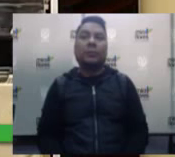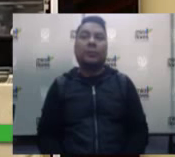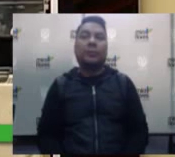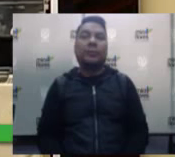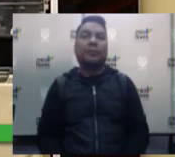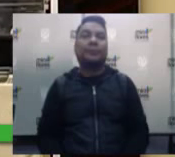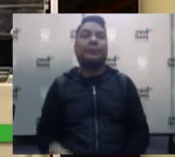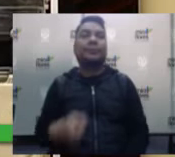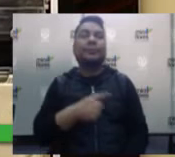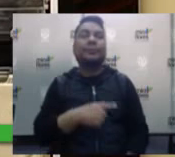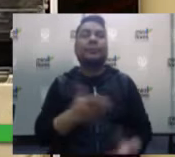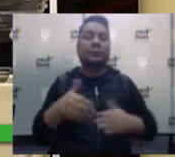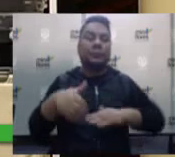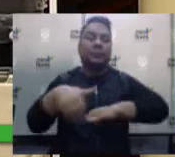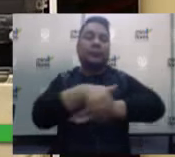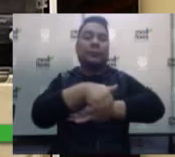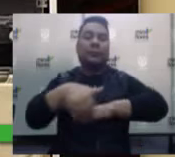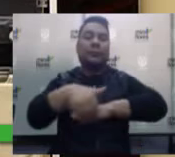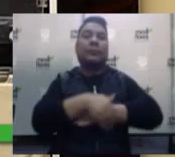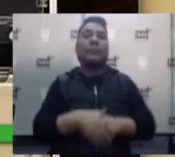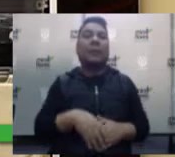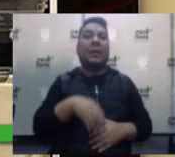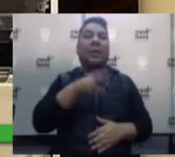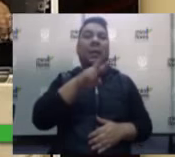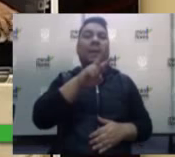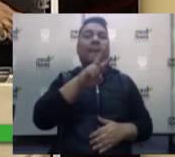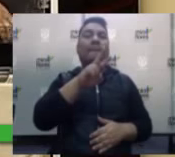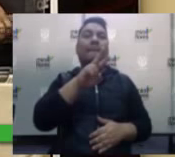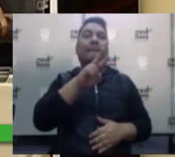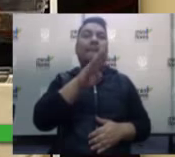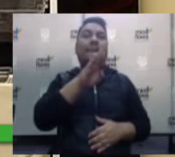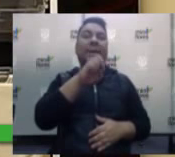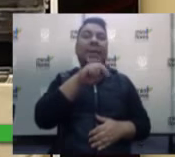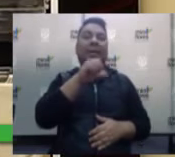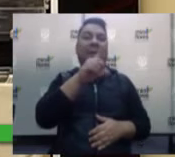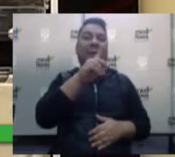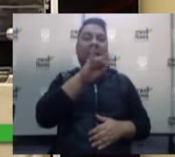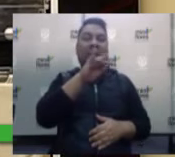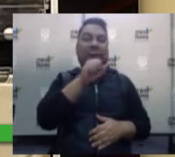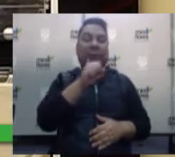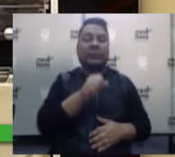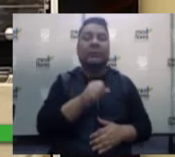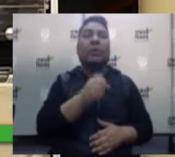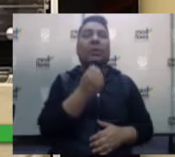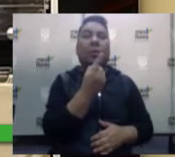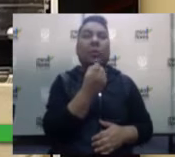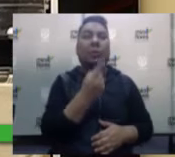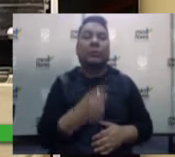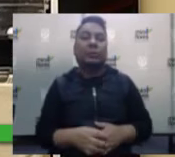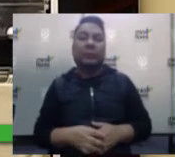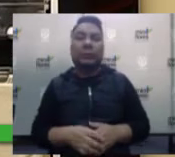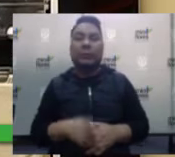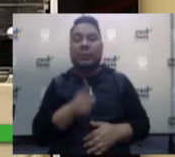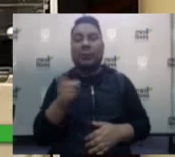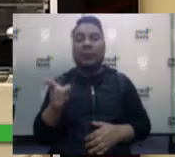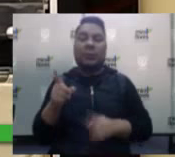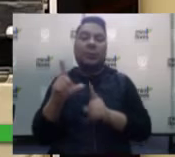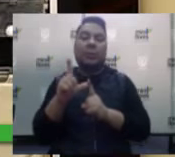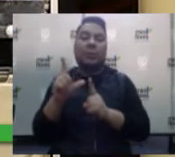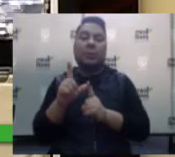El número 17, Avenida Alfredo Benavides, cuadra 11, a 15 metros del cruce con Aranjuez.